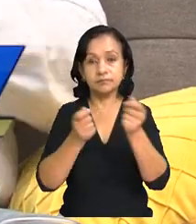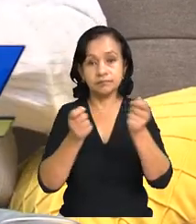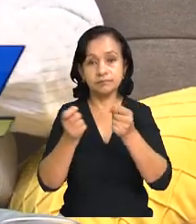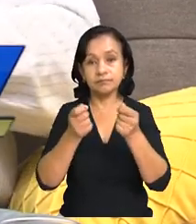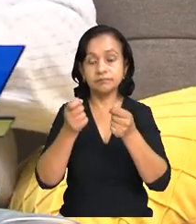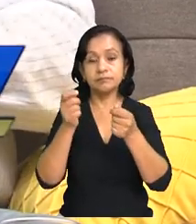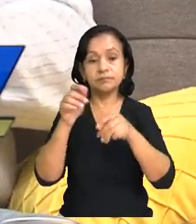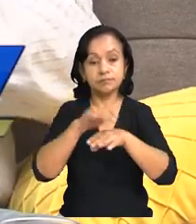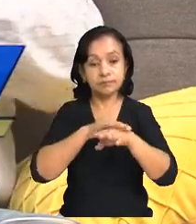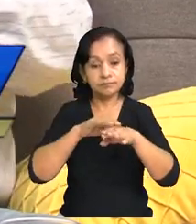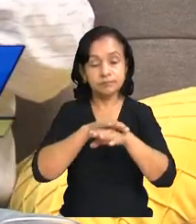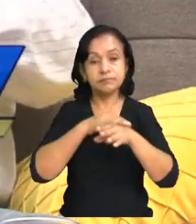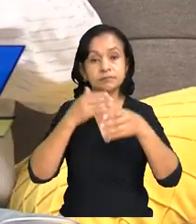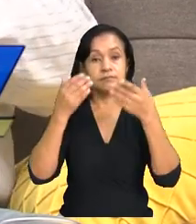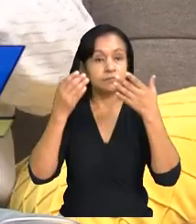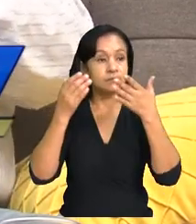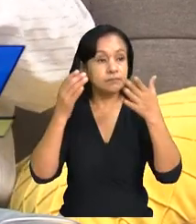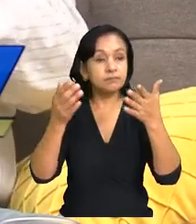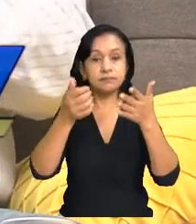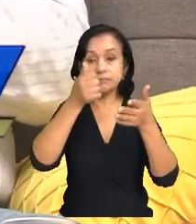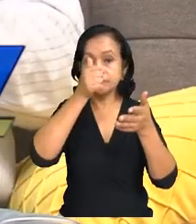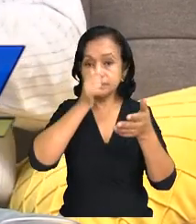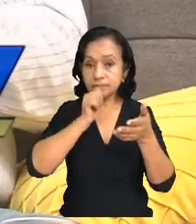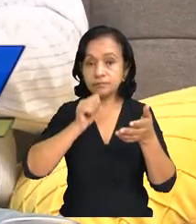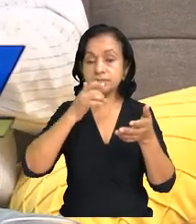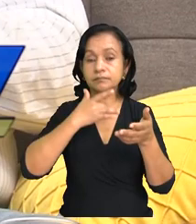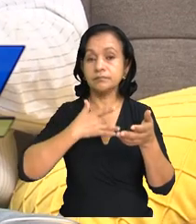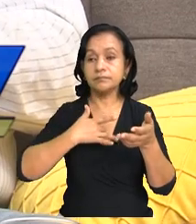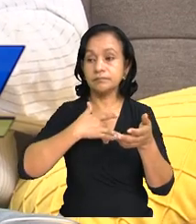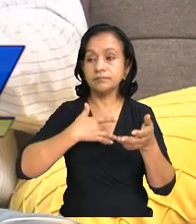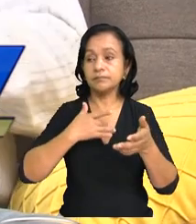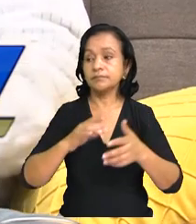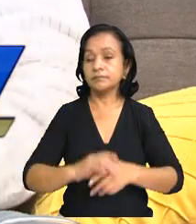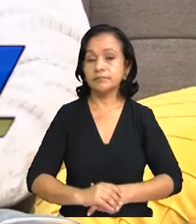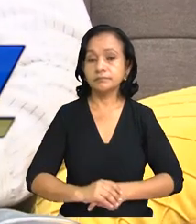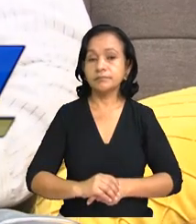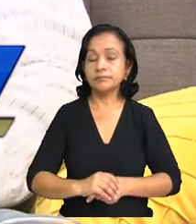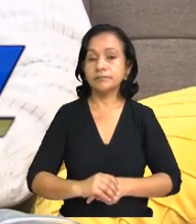de licencias, concesiones, ese tipo de cosas que hay que afinar las relaciones,